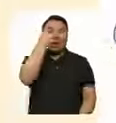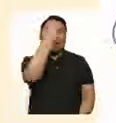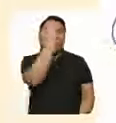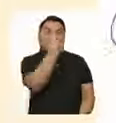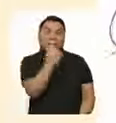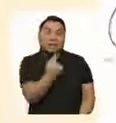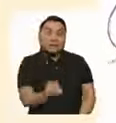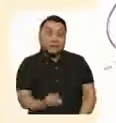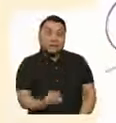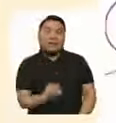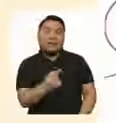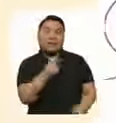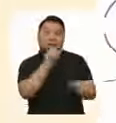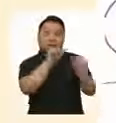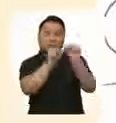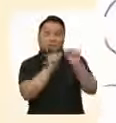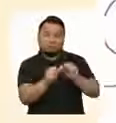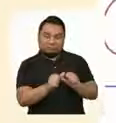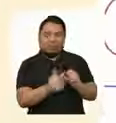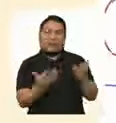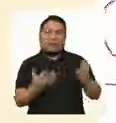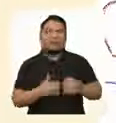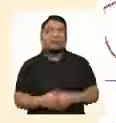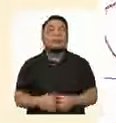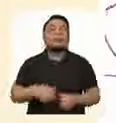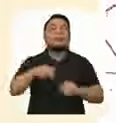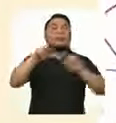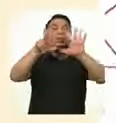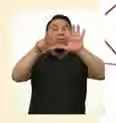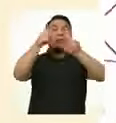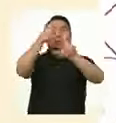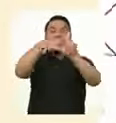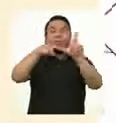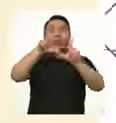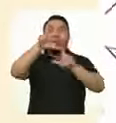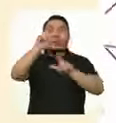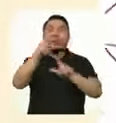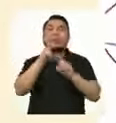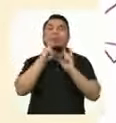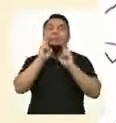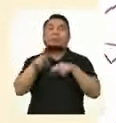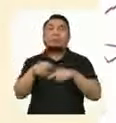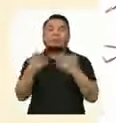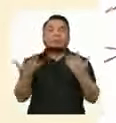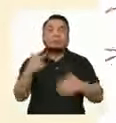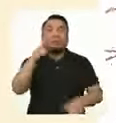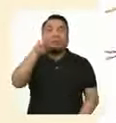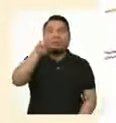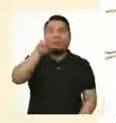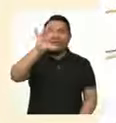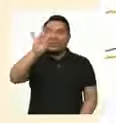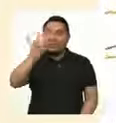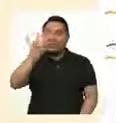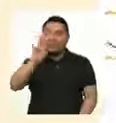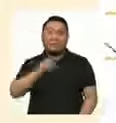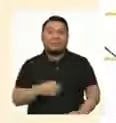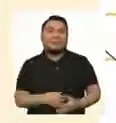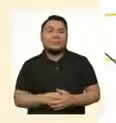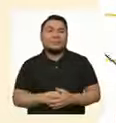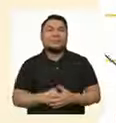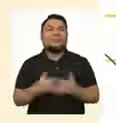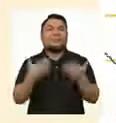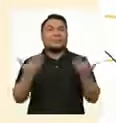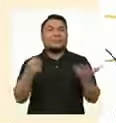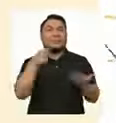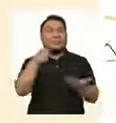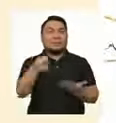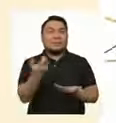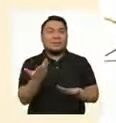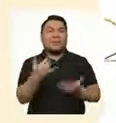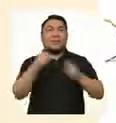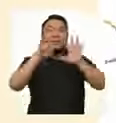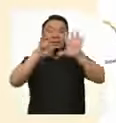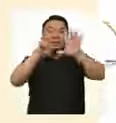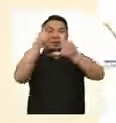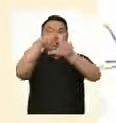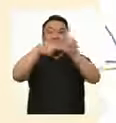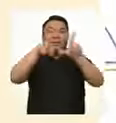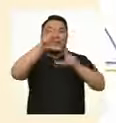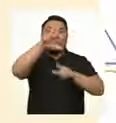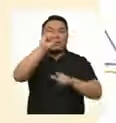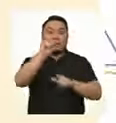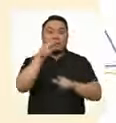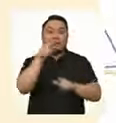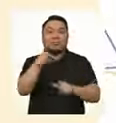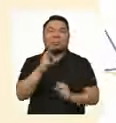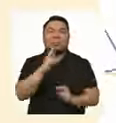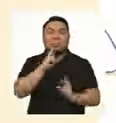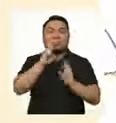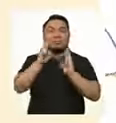valor es 8 entre 30, teniendo como resultado 27 centésimas. 6 entre 30,